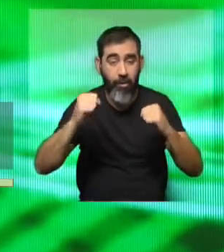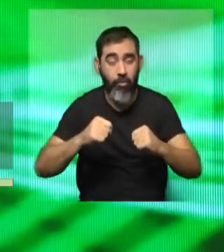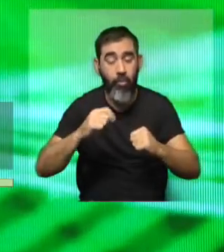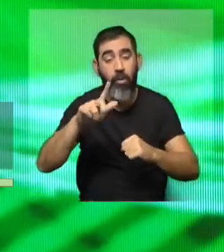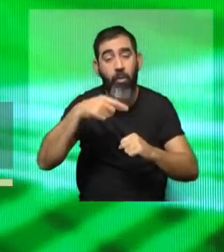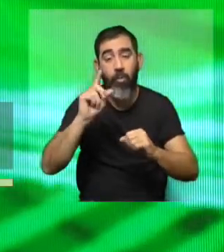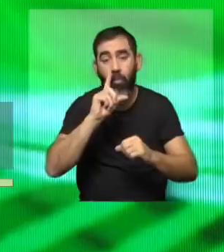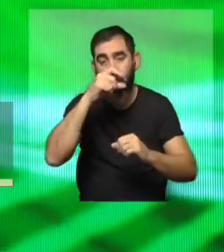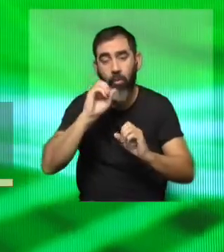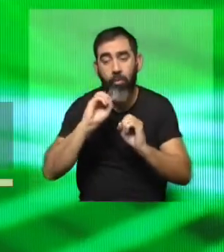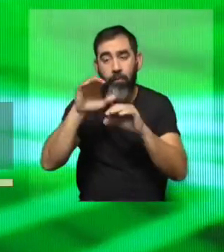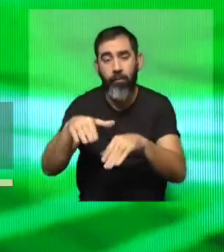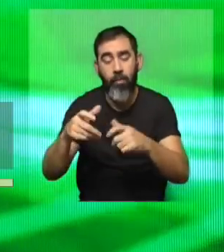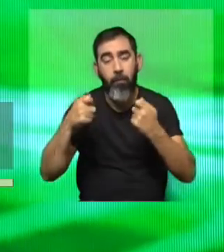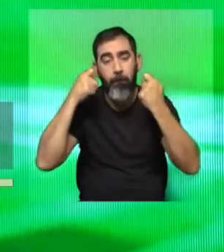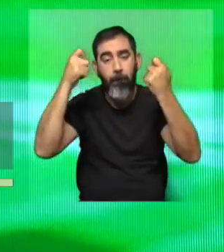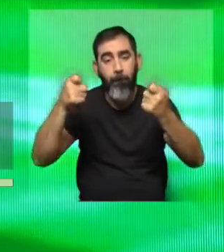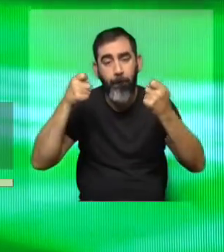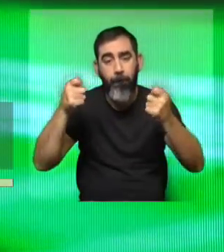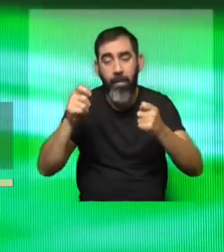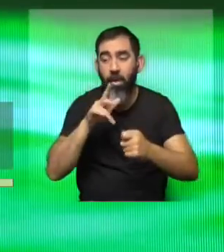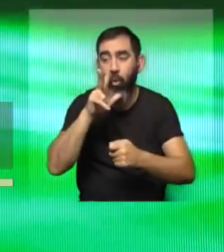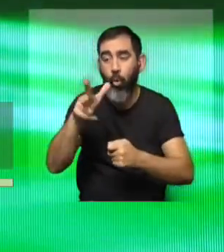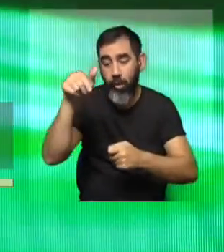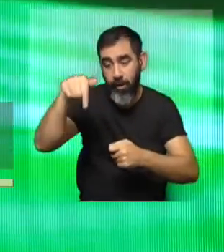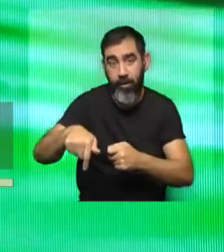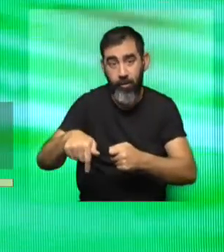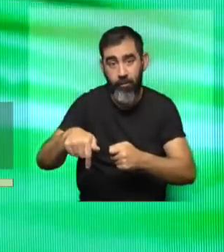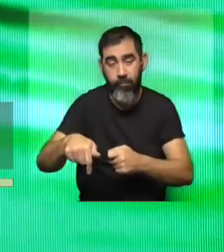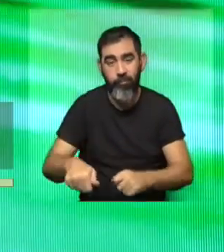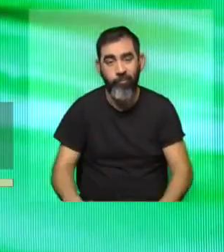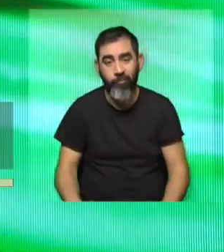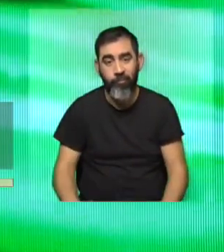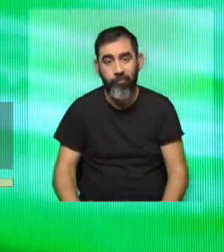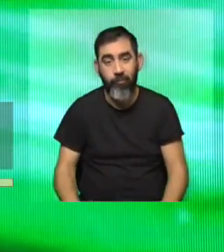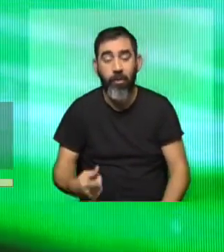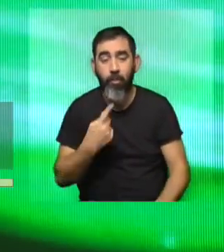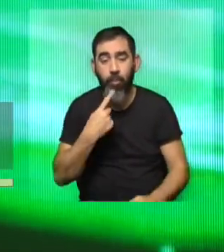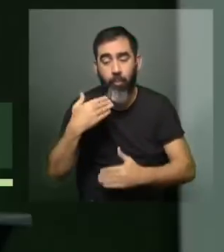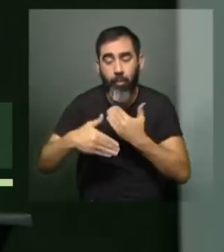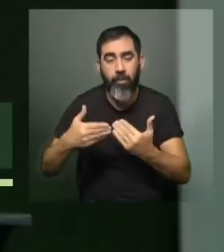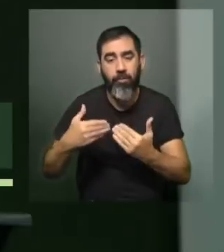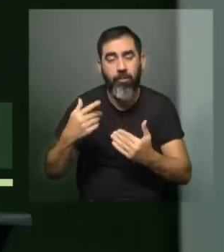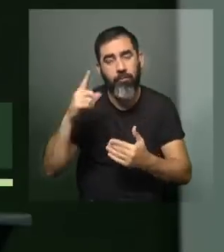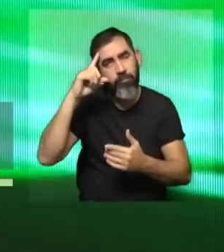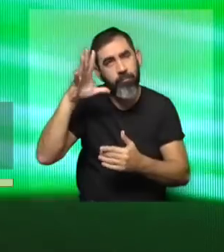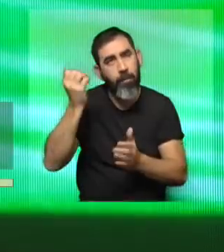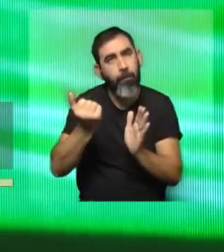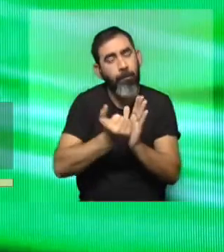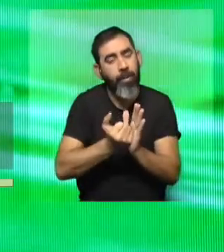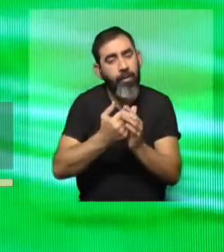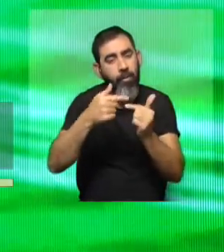después cuando me vine a Montevideo me tocó empezar a militar con con el hijo del acá y ahí estamos en política qué legado te guapo